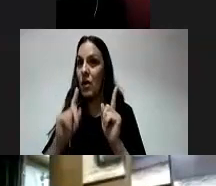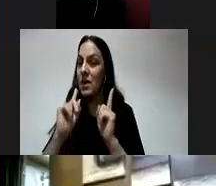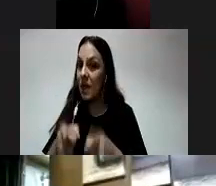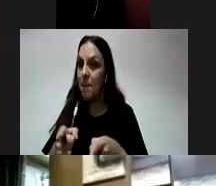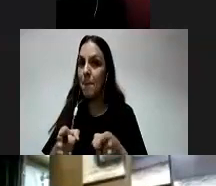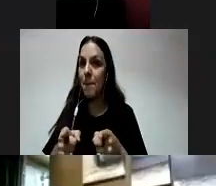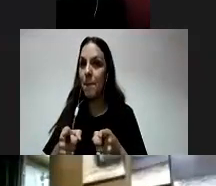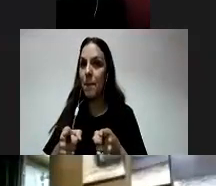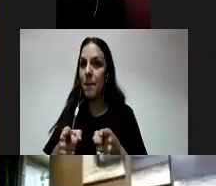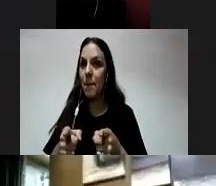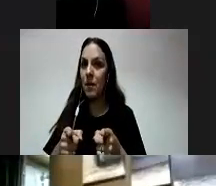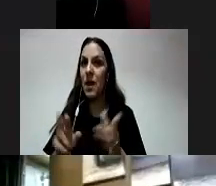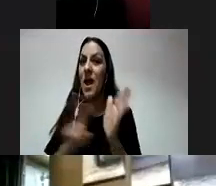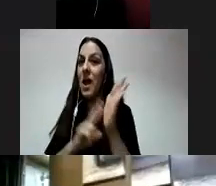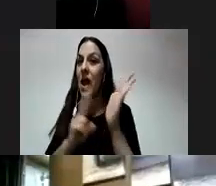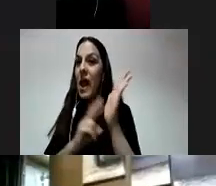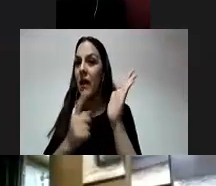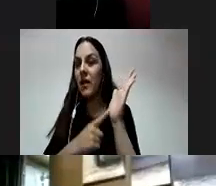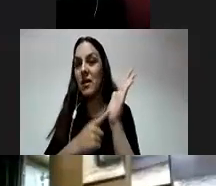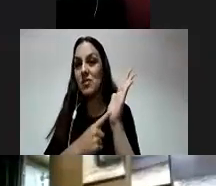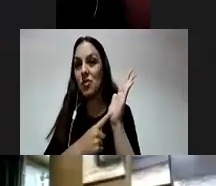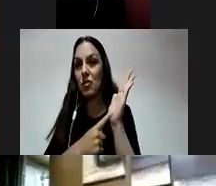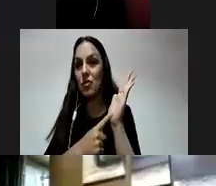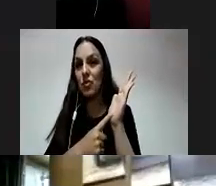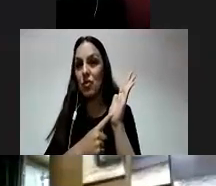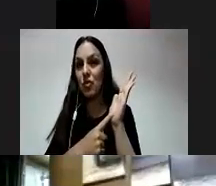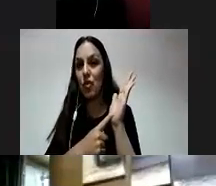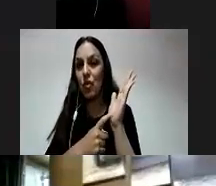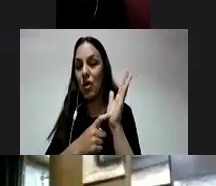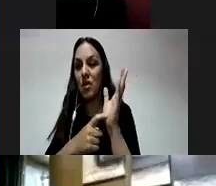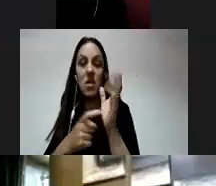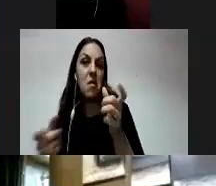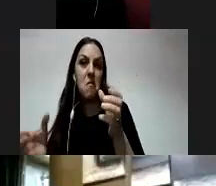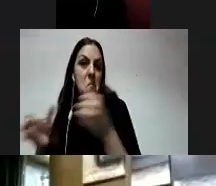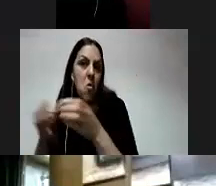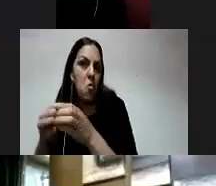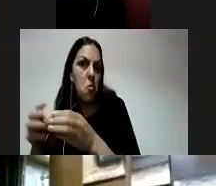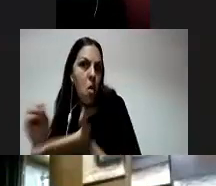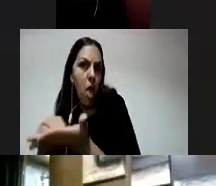las resoluciones que emanen de organismos administrativos. Tener en cuenta el fallo